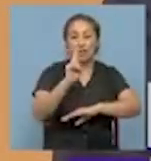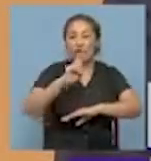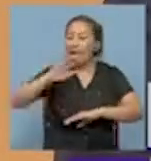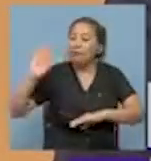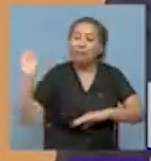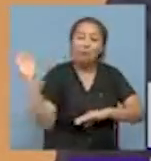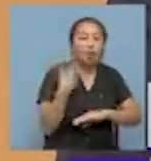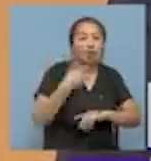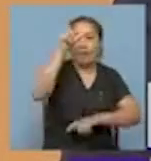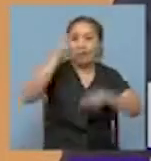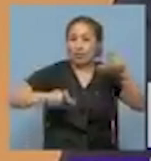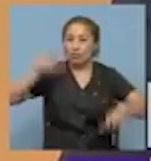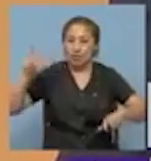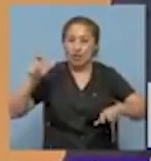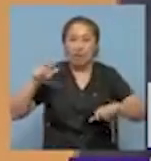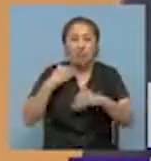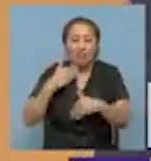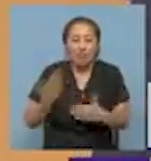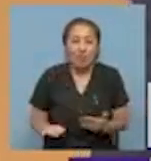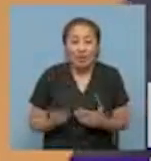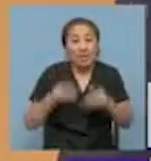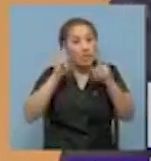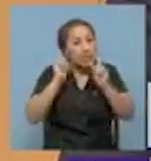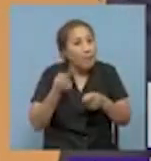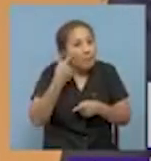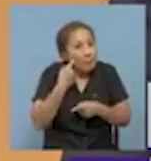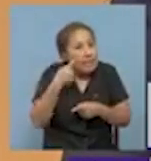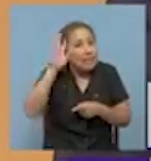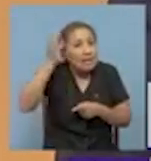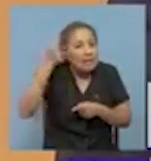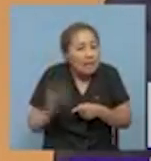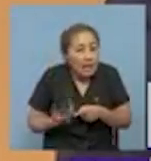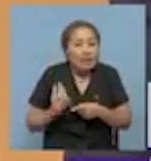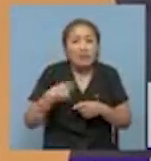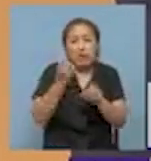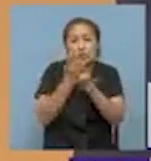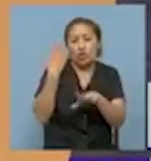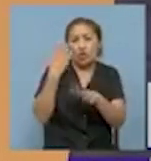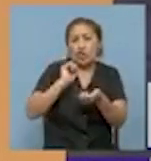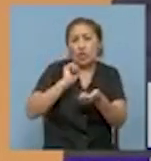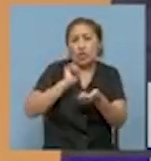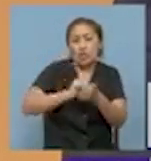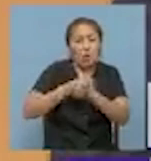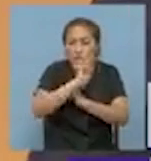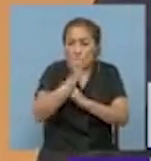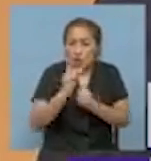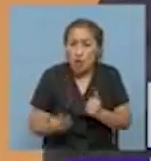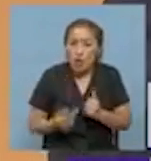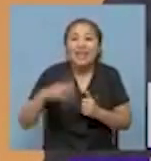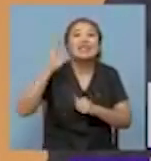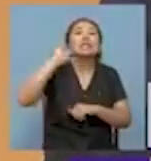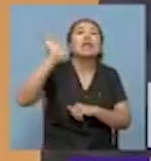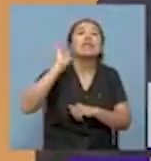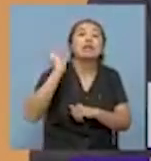género y cualquier orientación sexual eso también tiene que ser parte de educación no educación sexual sino de la educación cívica de